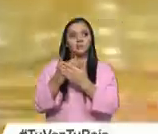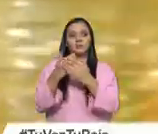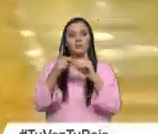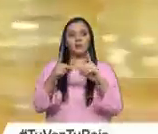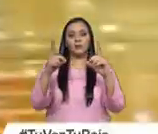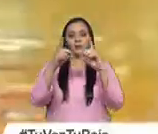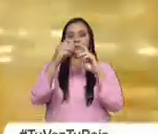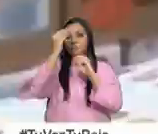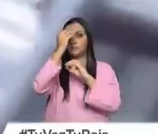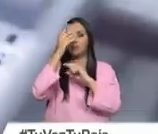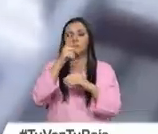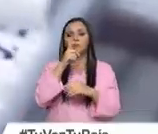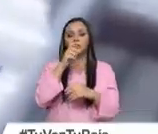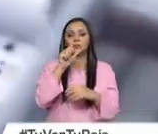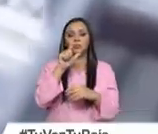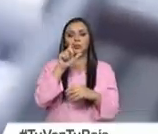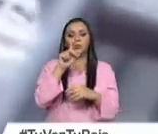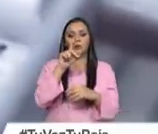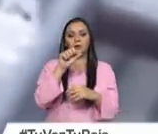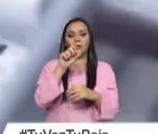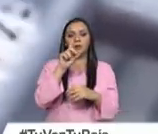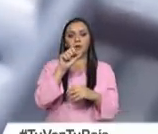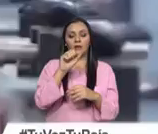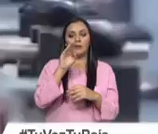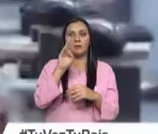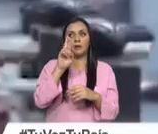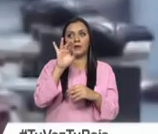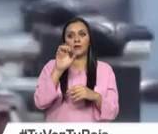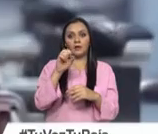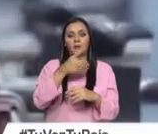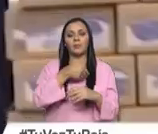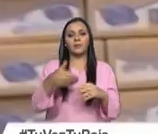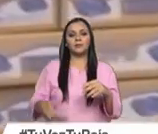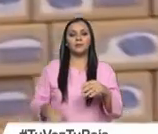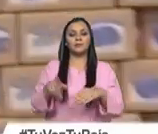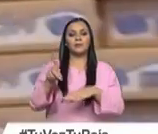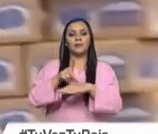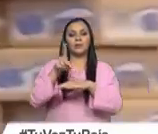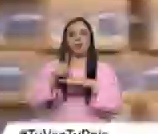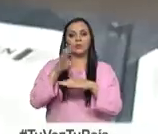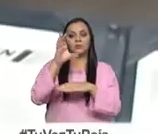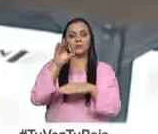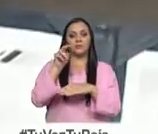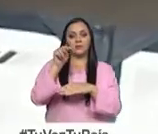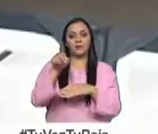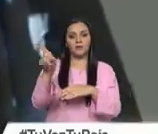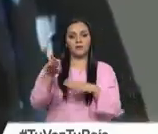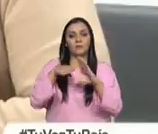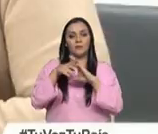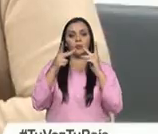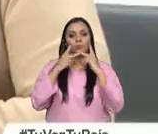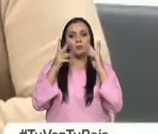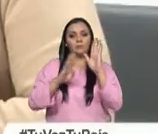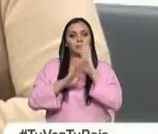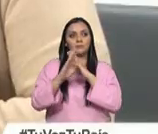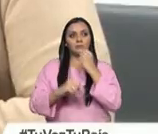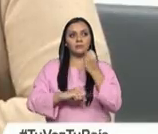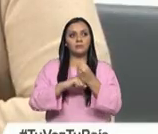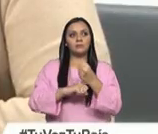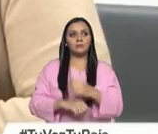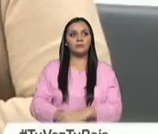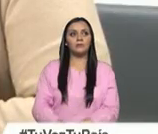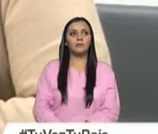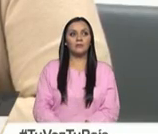conocer Soledad Barrera, presidenta del directorio de la CFN, quien destacó que esta es la mayor banca pública de desarrollo. Ha sido un año